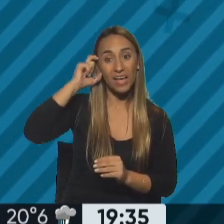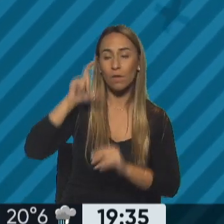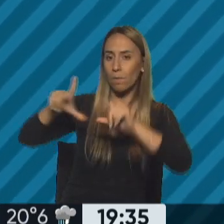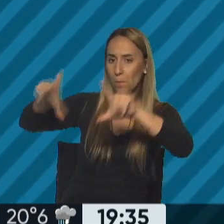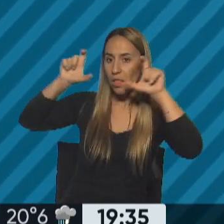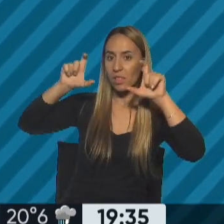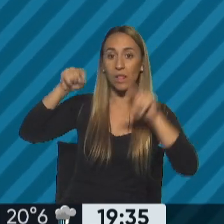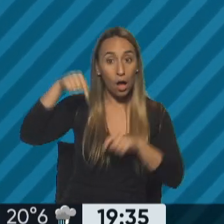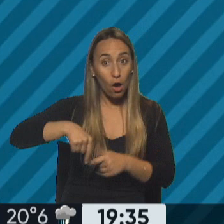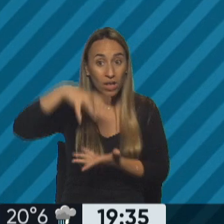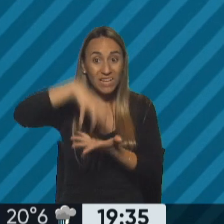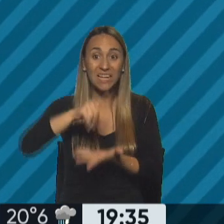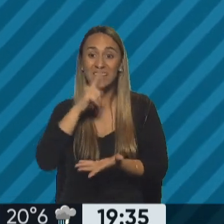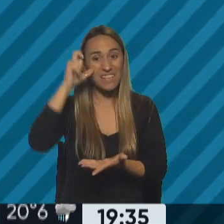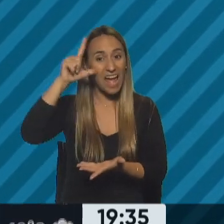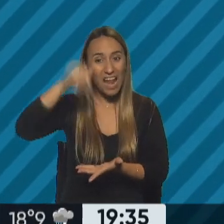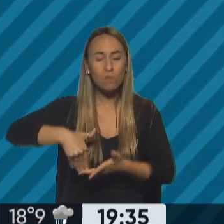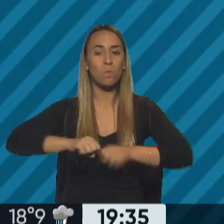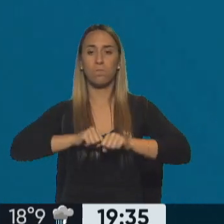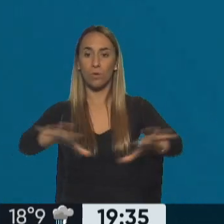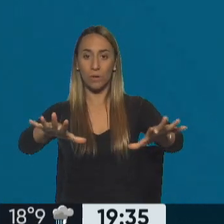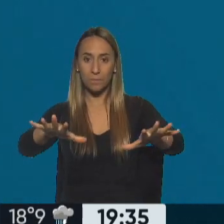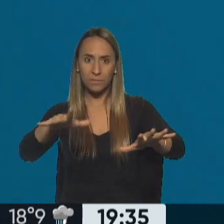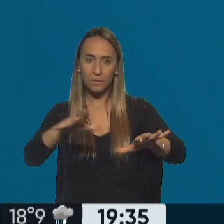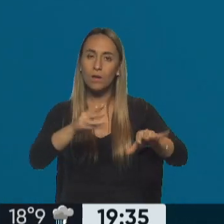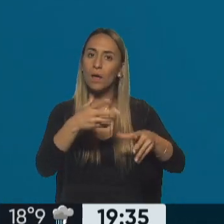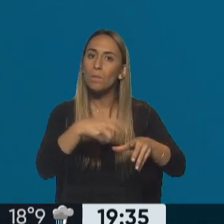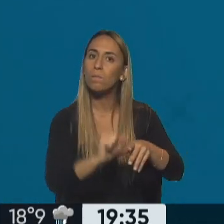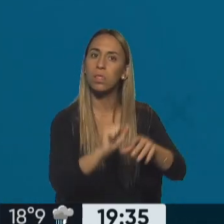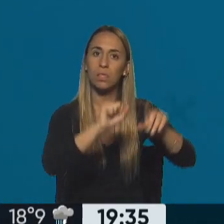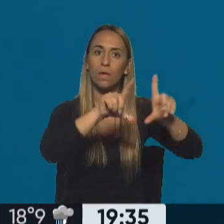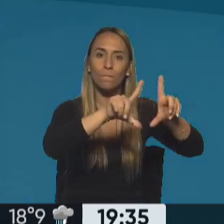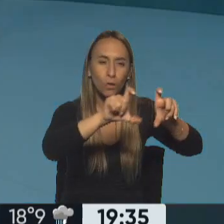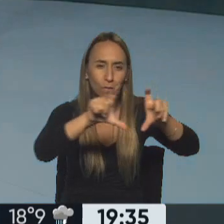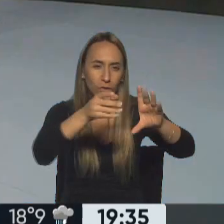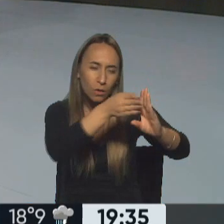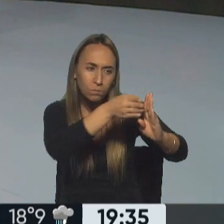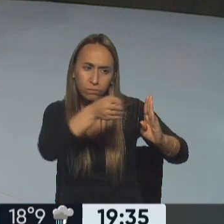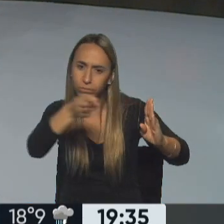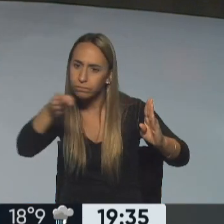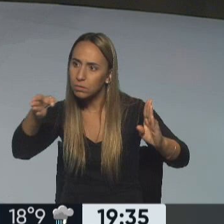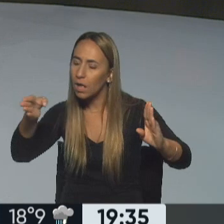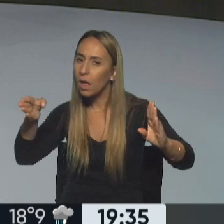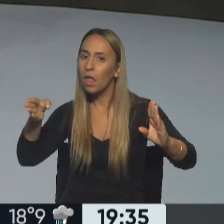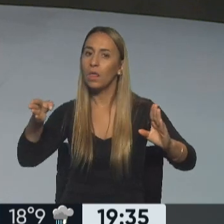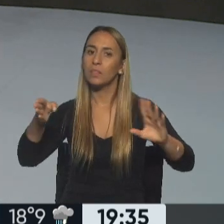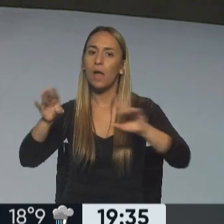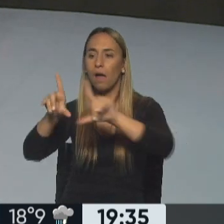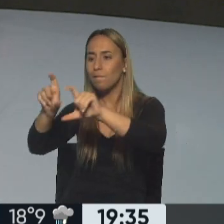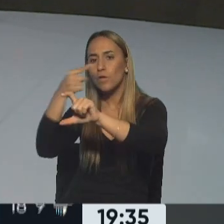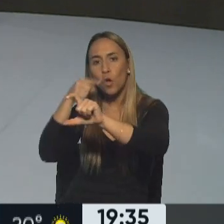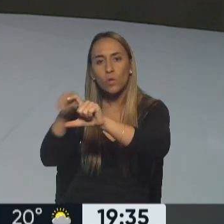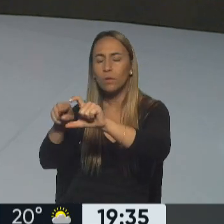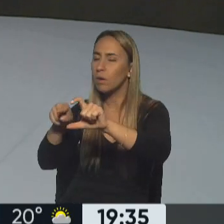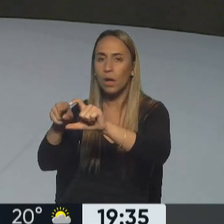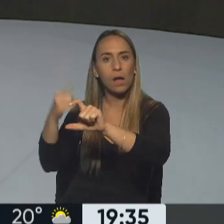la da a descubrir encuentra en esta tira En esta recorrido de la verdad con el valor